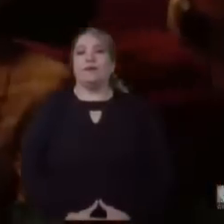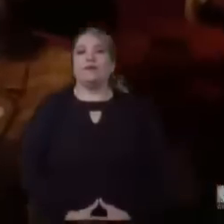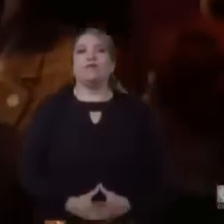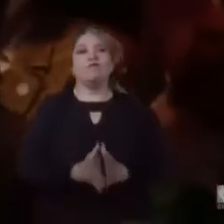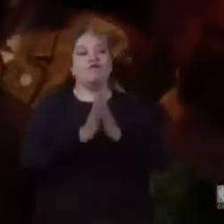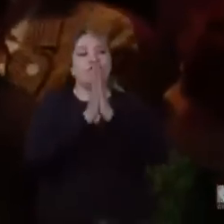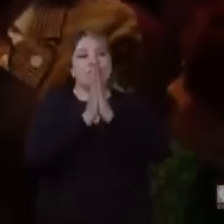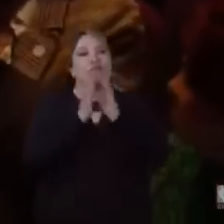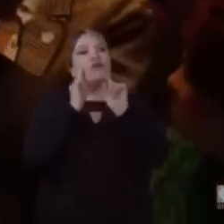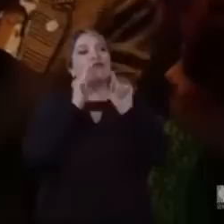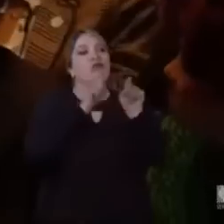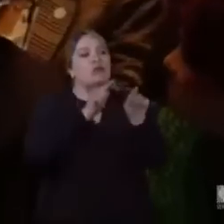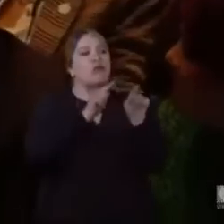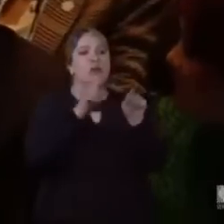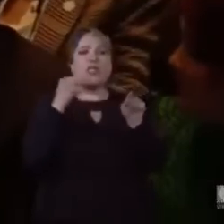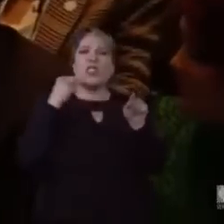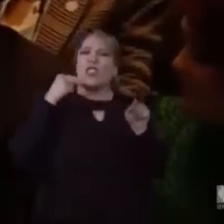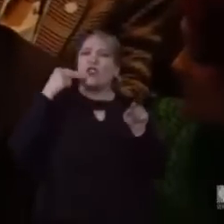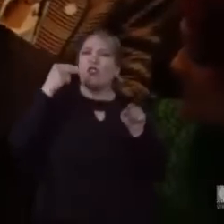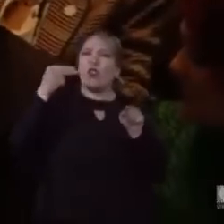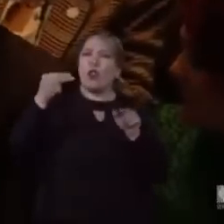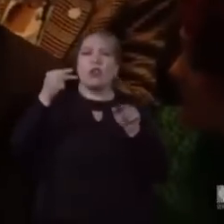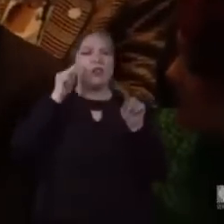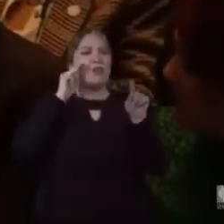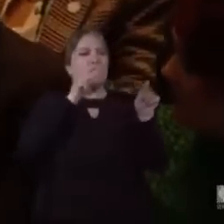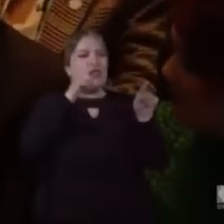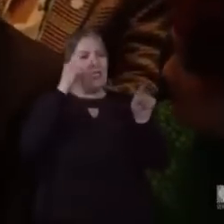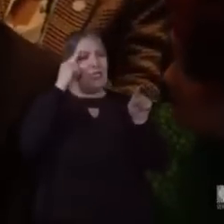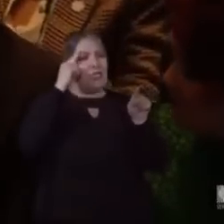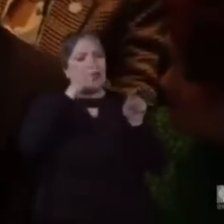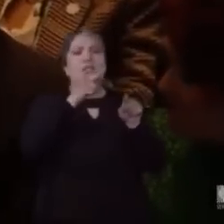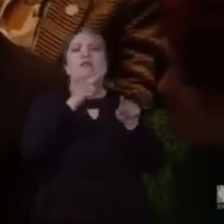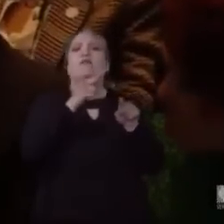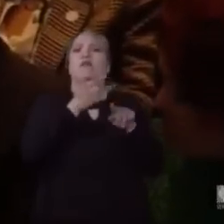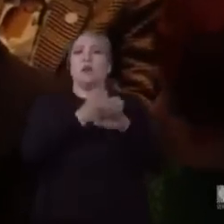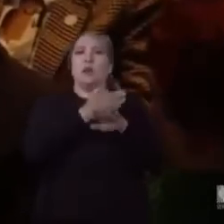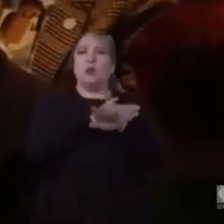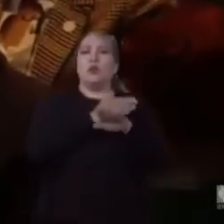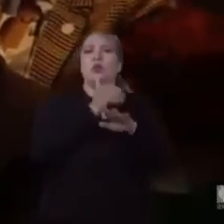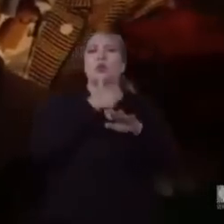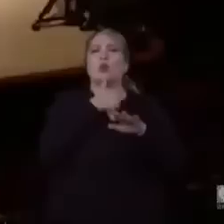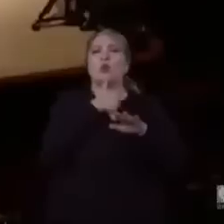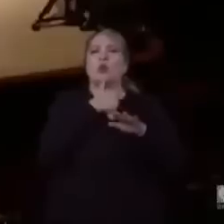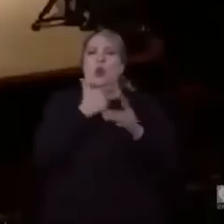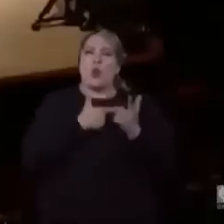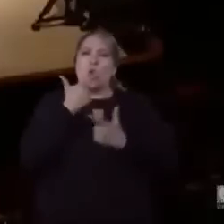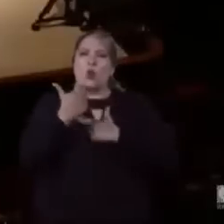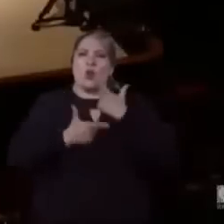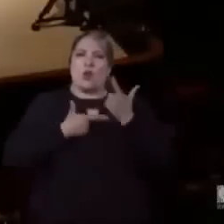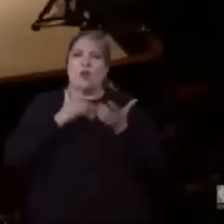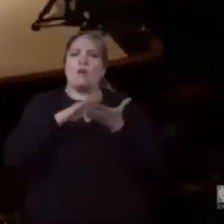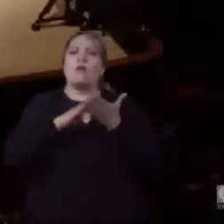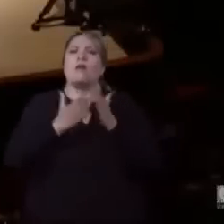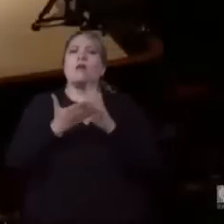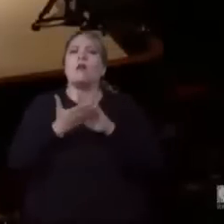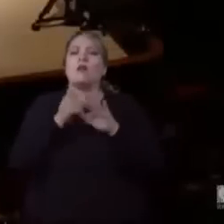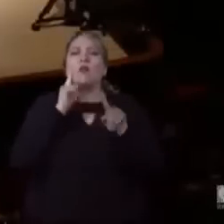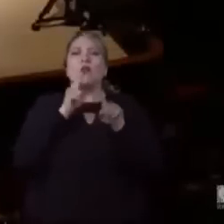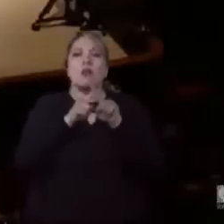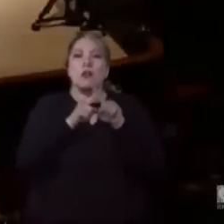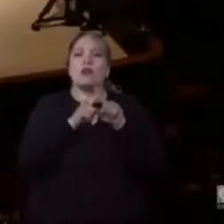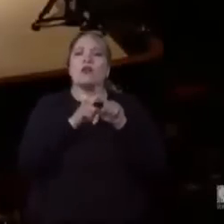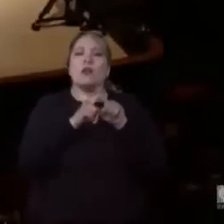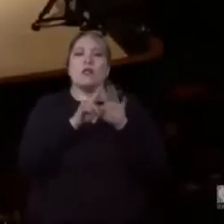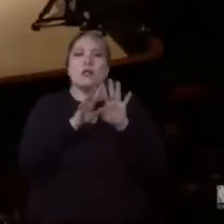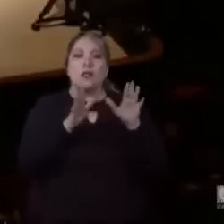Pedimos mirar críticamente la historia e incorporar la memoria del sufrimiento y la lucha por la paz para hacer posible